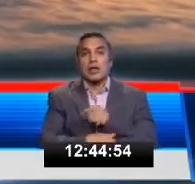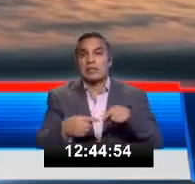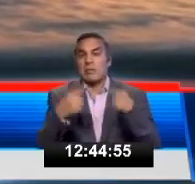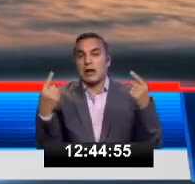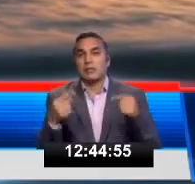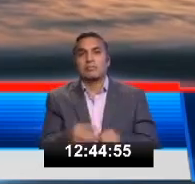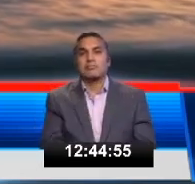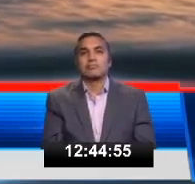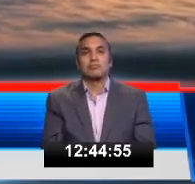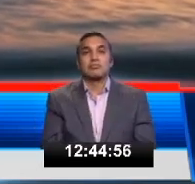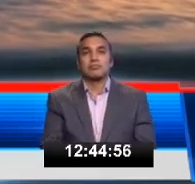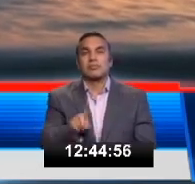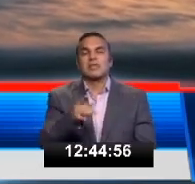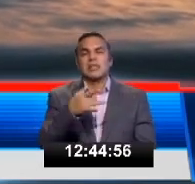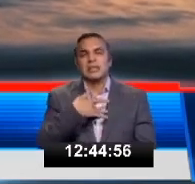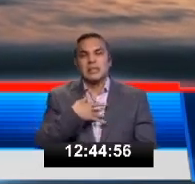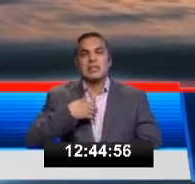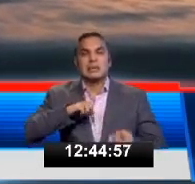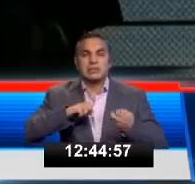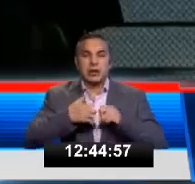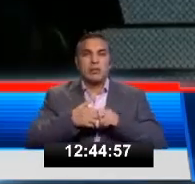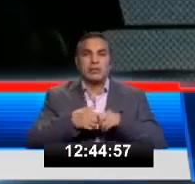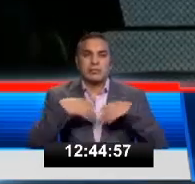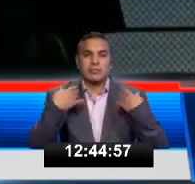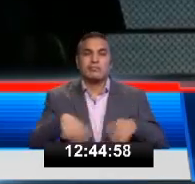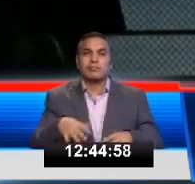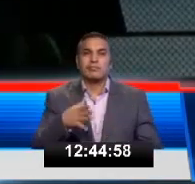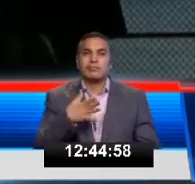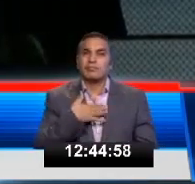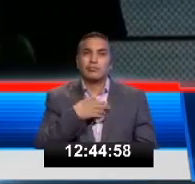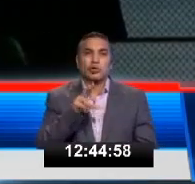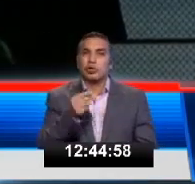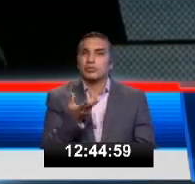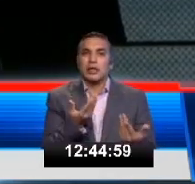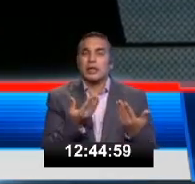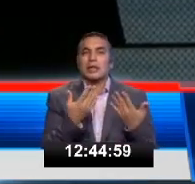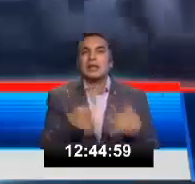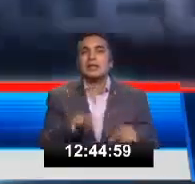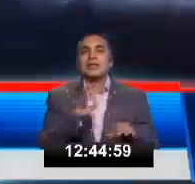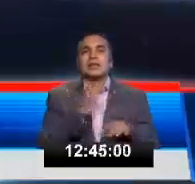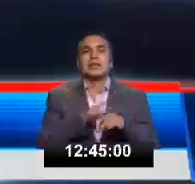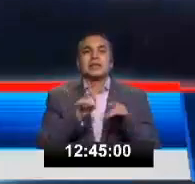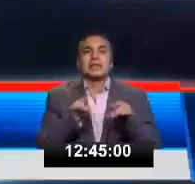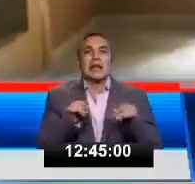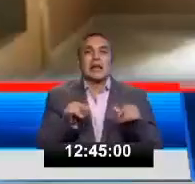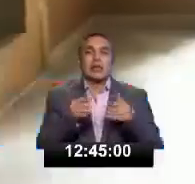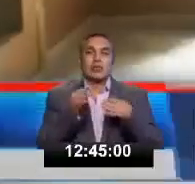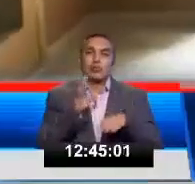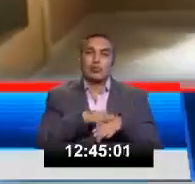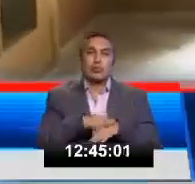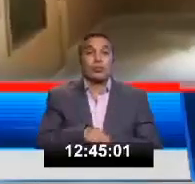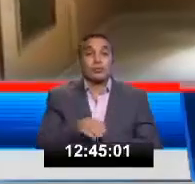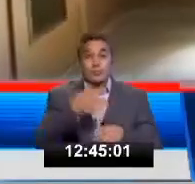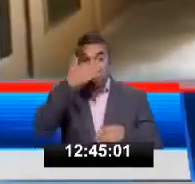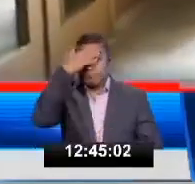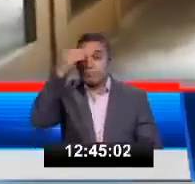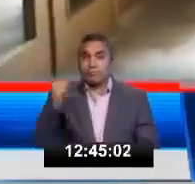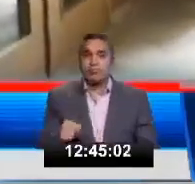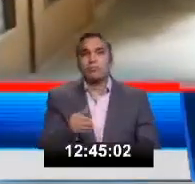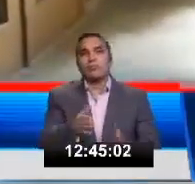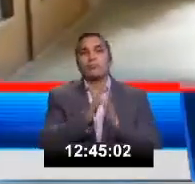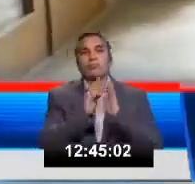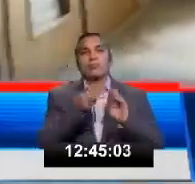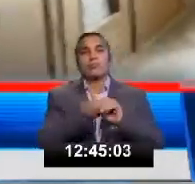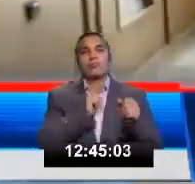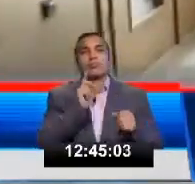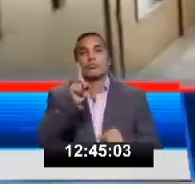y señaló que lamenta mucho el incidente que calificó de inesperado y desafortunado el papá francisco le pidió